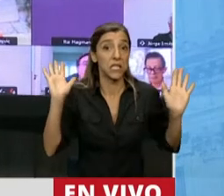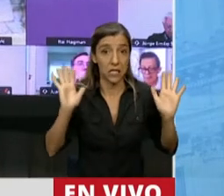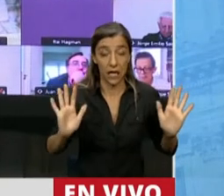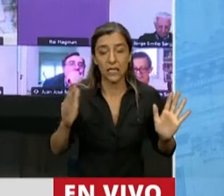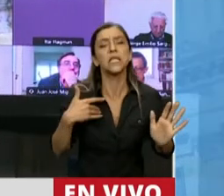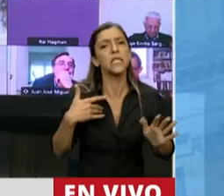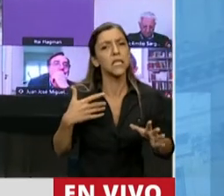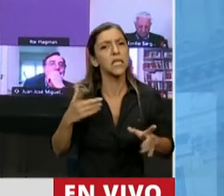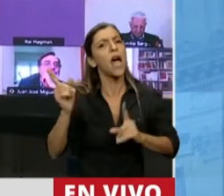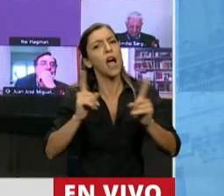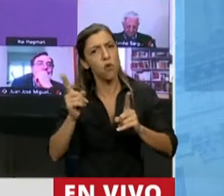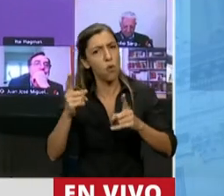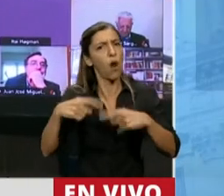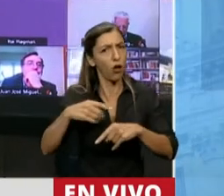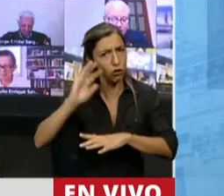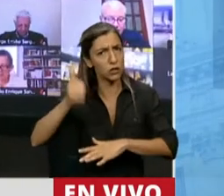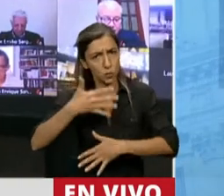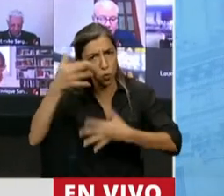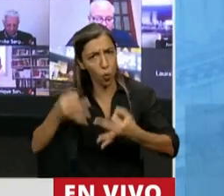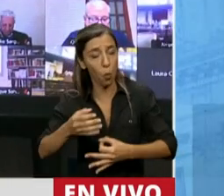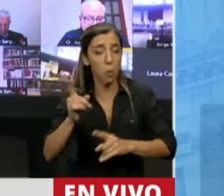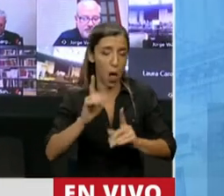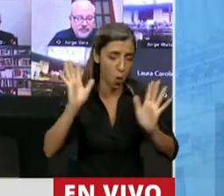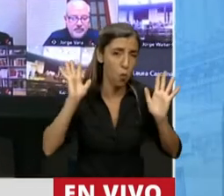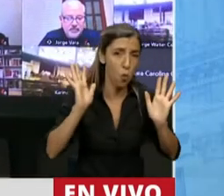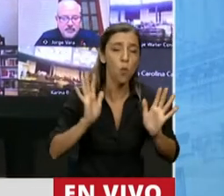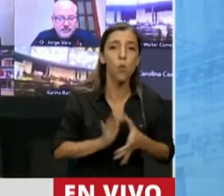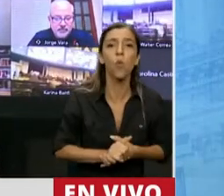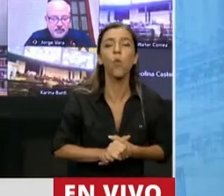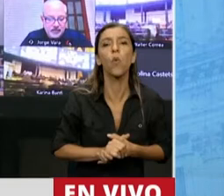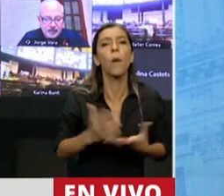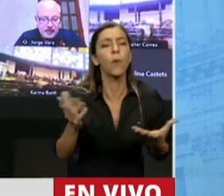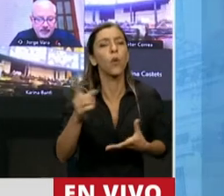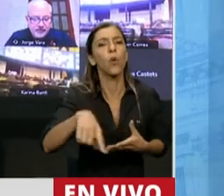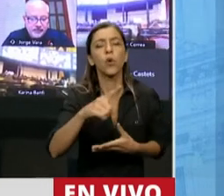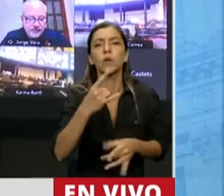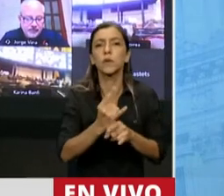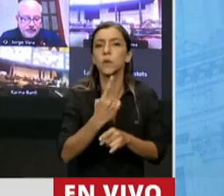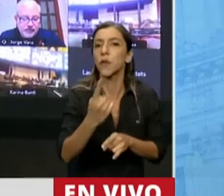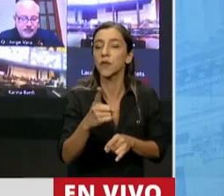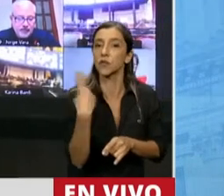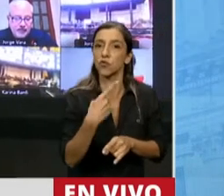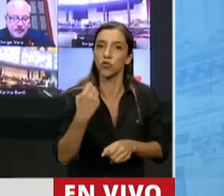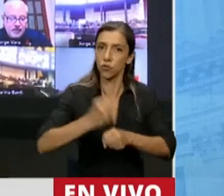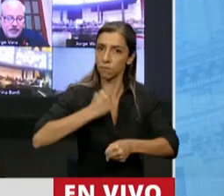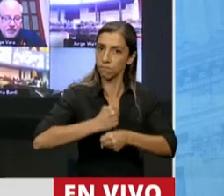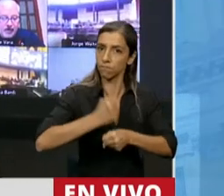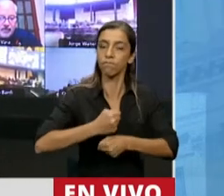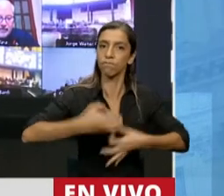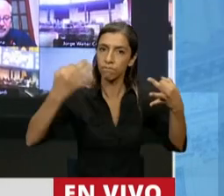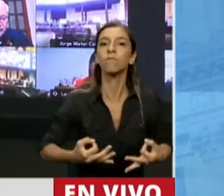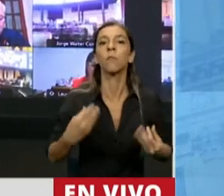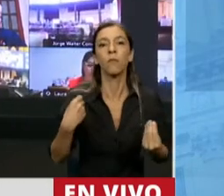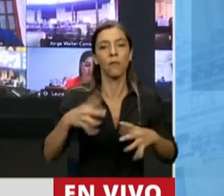sus actividades y en algunas de sus gestiones, que trabajemos mucho más profundamente para que este Parlamento